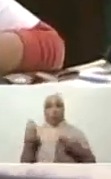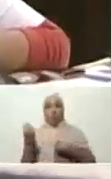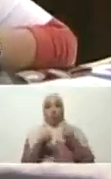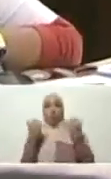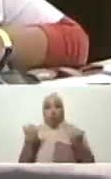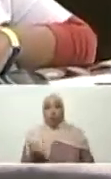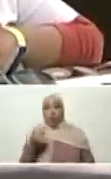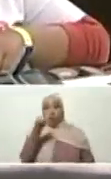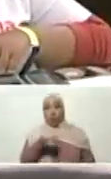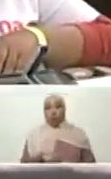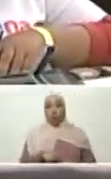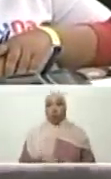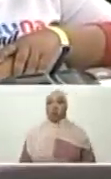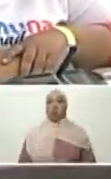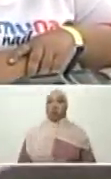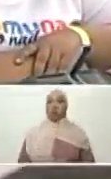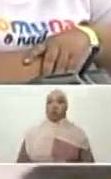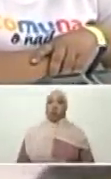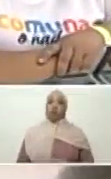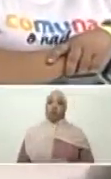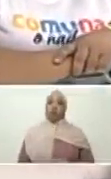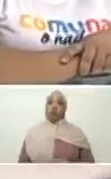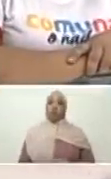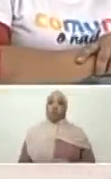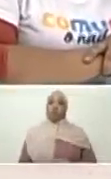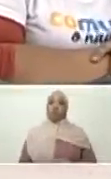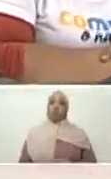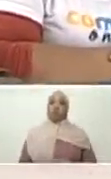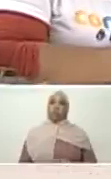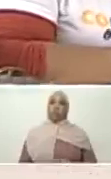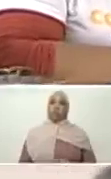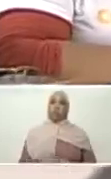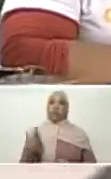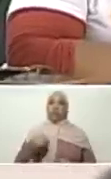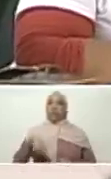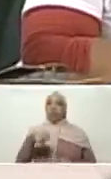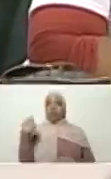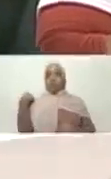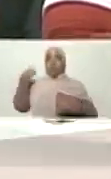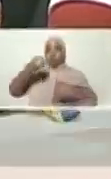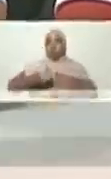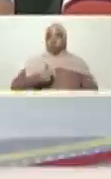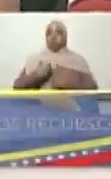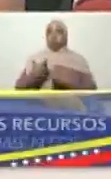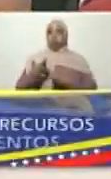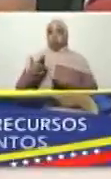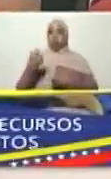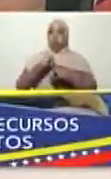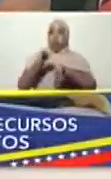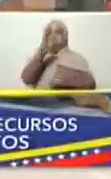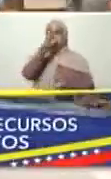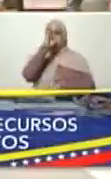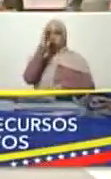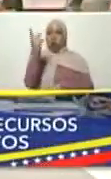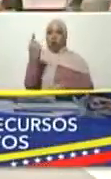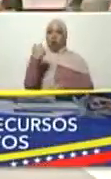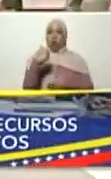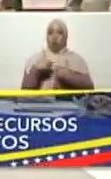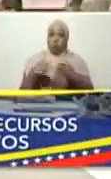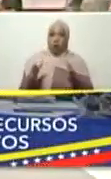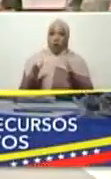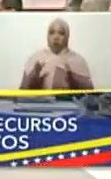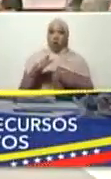hoy. ¿Cuándo lo vamos a hacer? ¿Cuándo se va a poner una cartera gruesa para financiar desde la banca pública